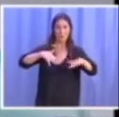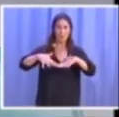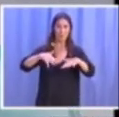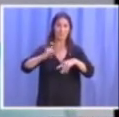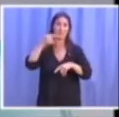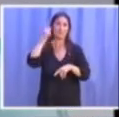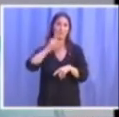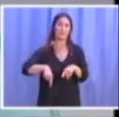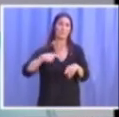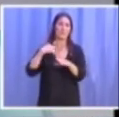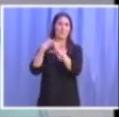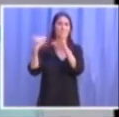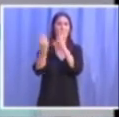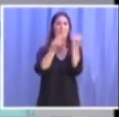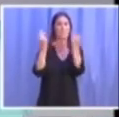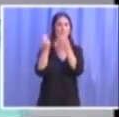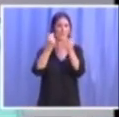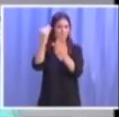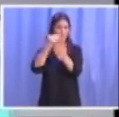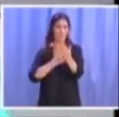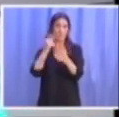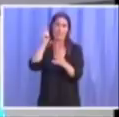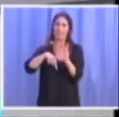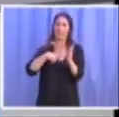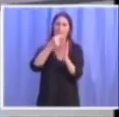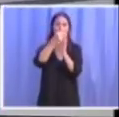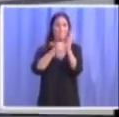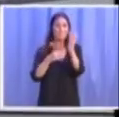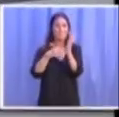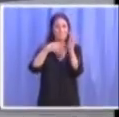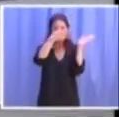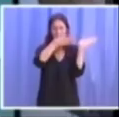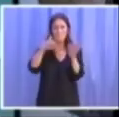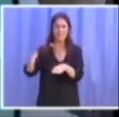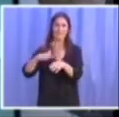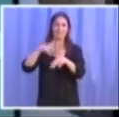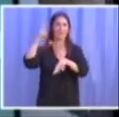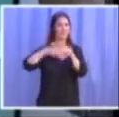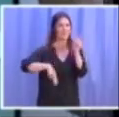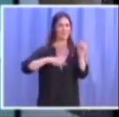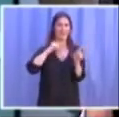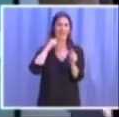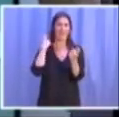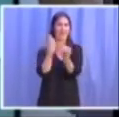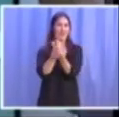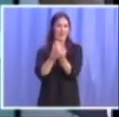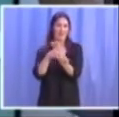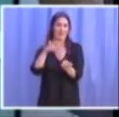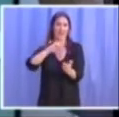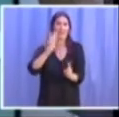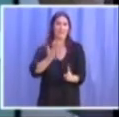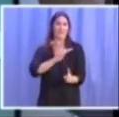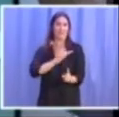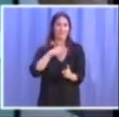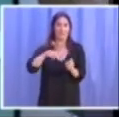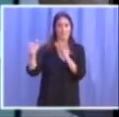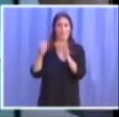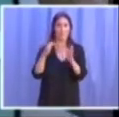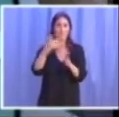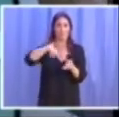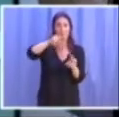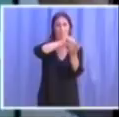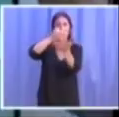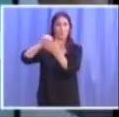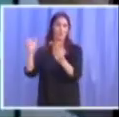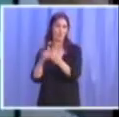quitando muchísimo medio ambiente. Pero también hay que tomar medidas precisamente para evitar las alergias que tanto están dañando y perjudicando en este momento a los granadinos.